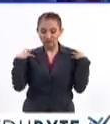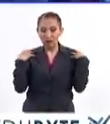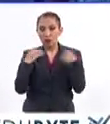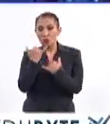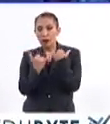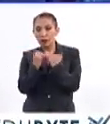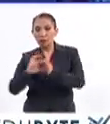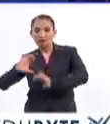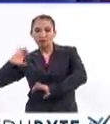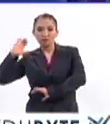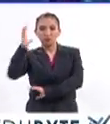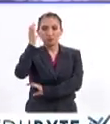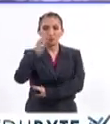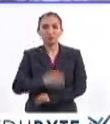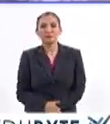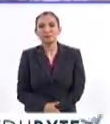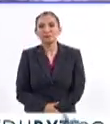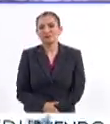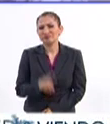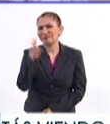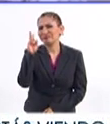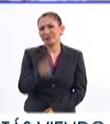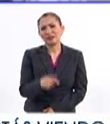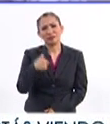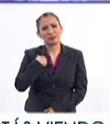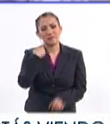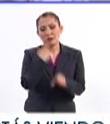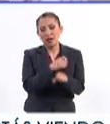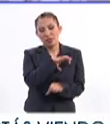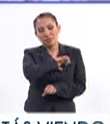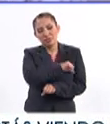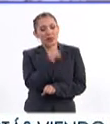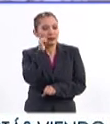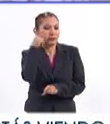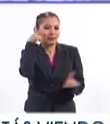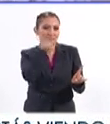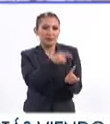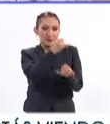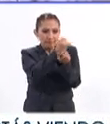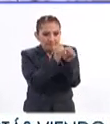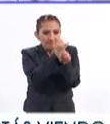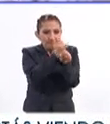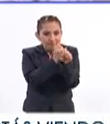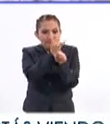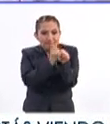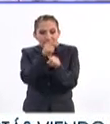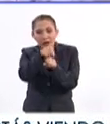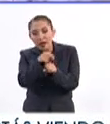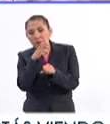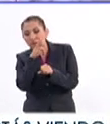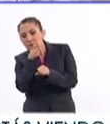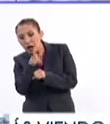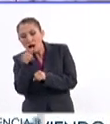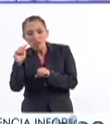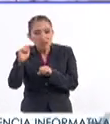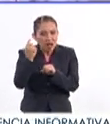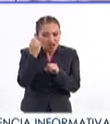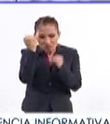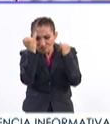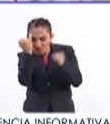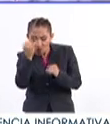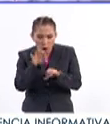como jugadora de fútbol americano. Definitivamente mi primera pasión siempre fue la investigación, la mejora de técnicas